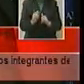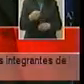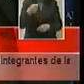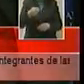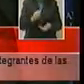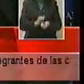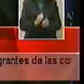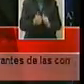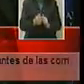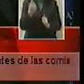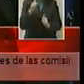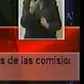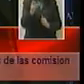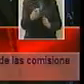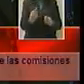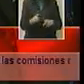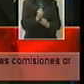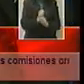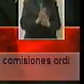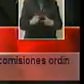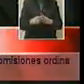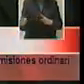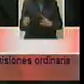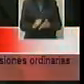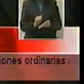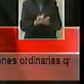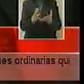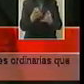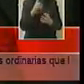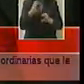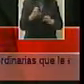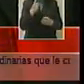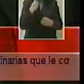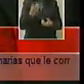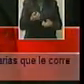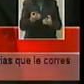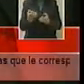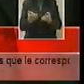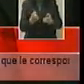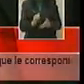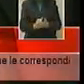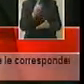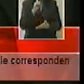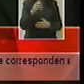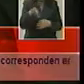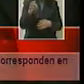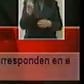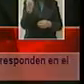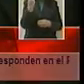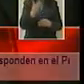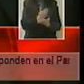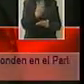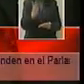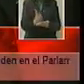pensión renovable para el personal retirado. Y lo que quiere hacer el Ministerio de Economía y Finanzas es solucionar el primer